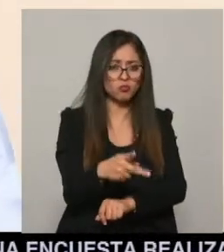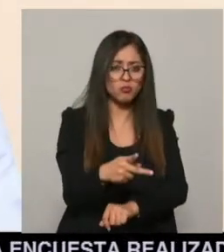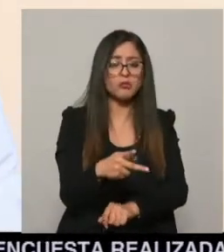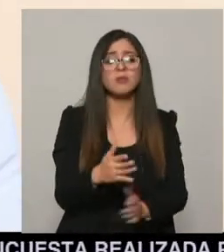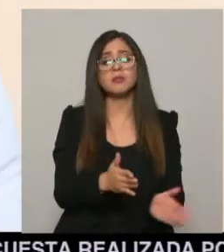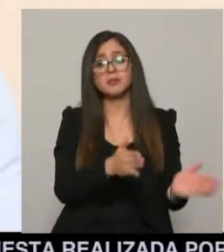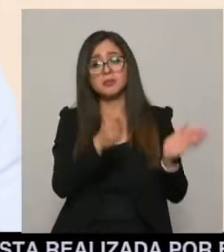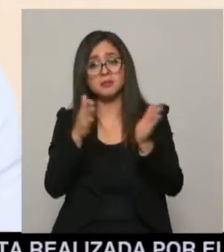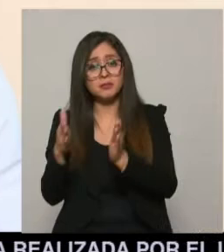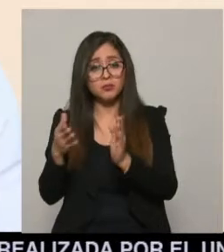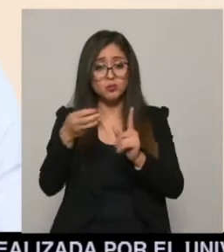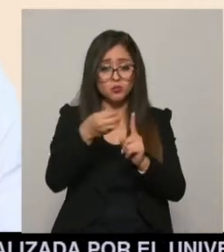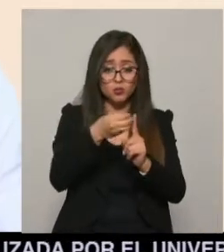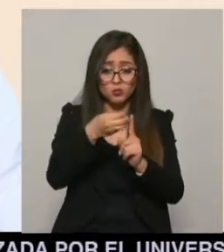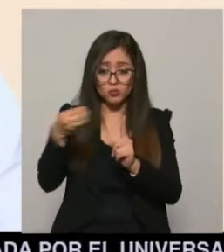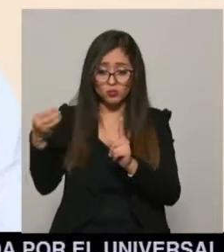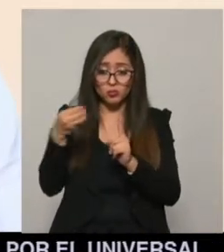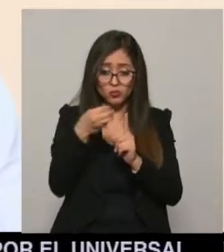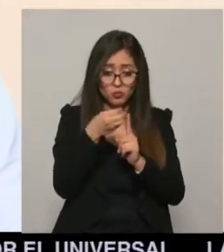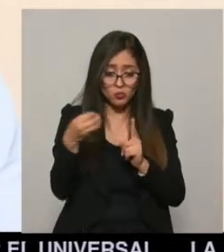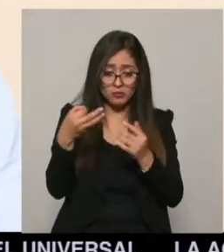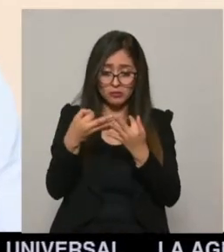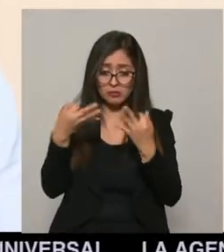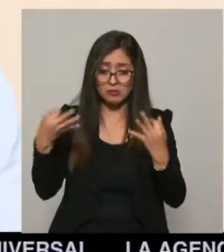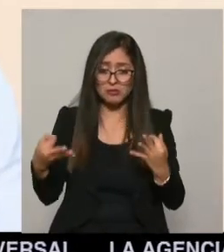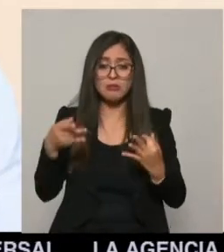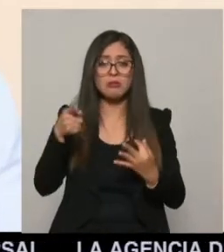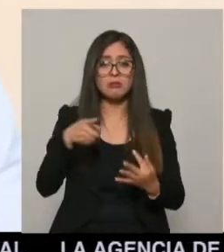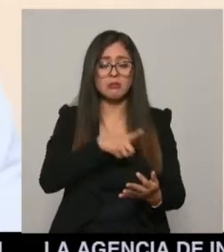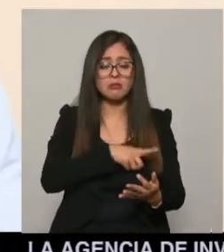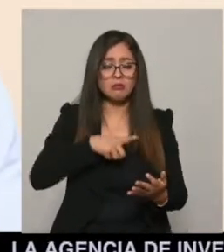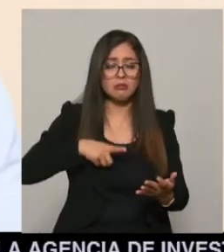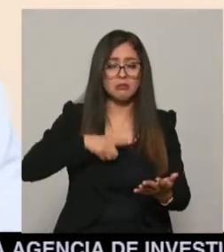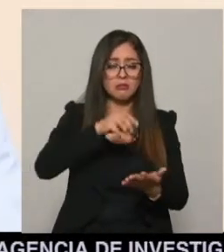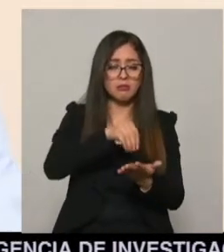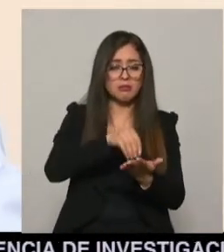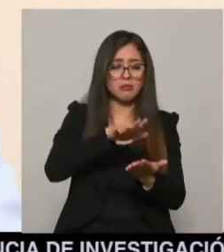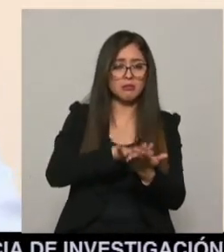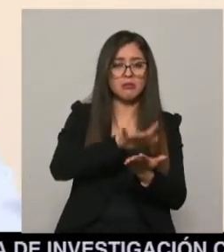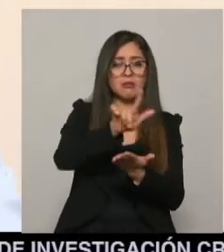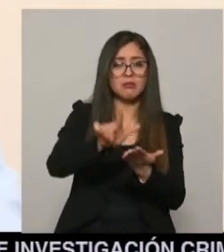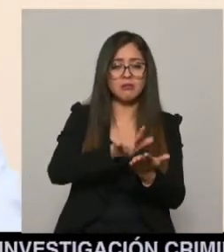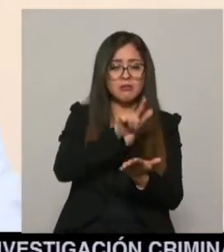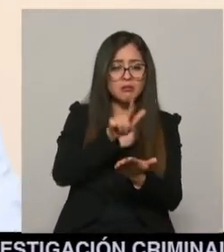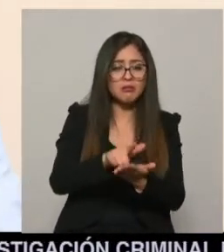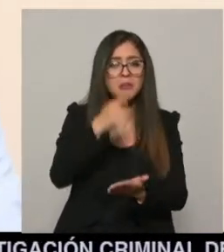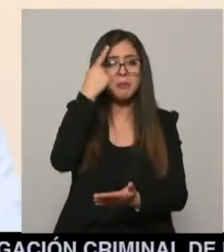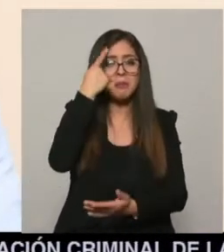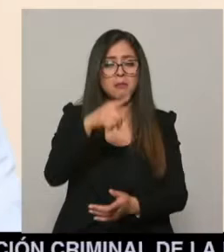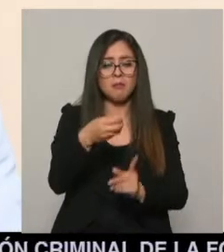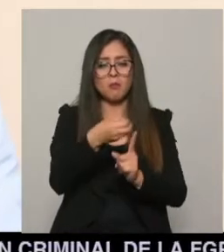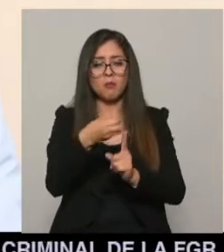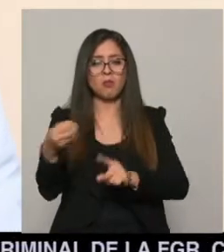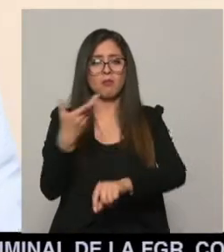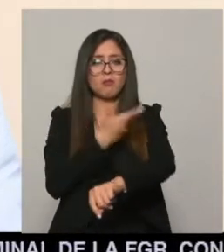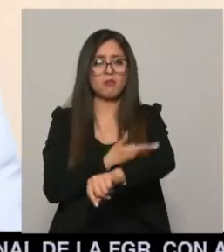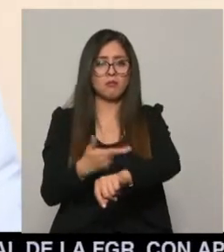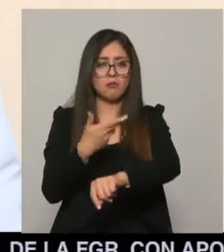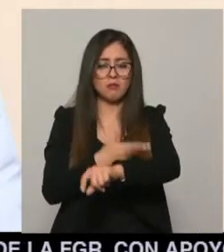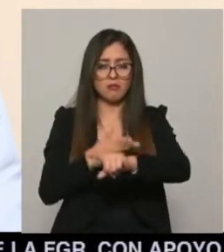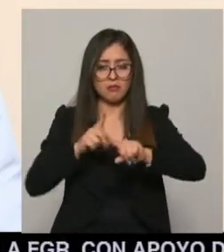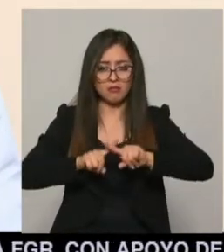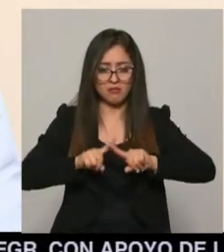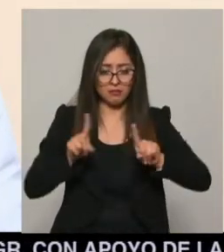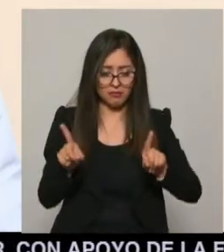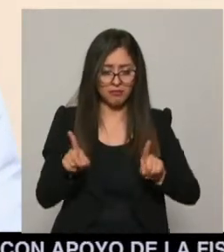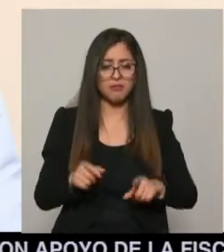ordenamiento territorial tiene que tener por su naturaleza una legislación que nos ayude a regularlo de manera distinta. Vamos con el